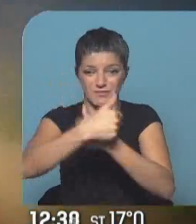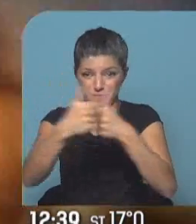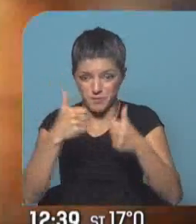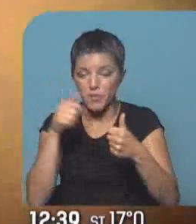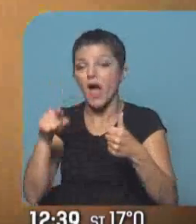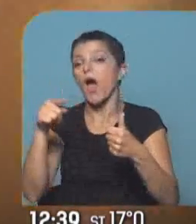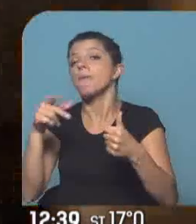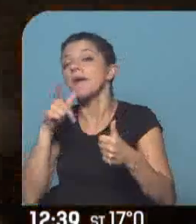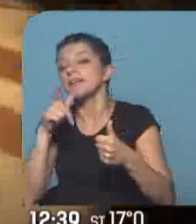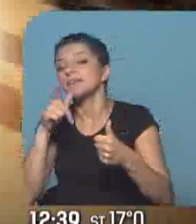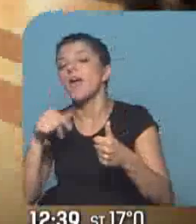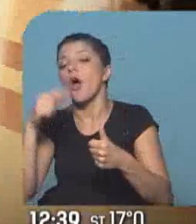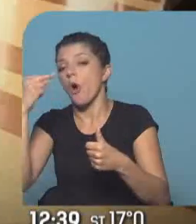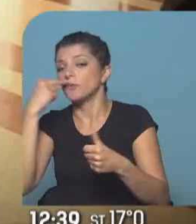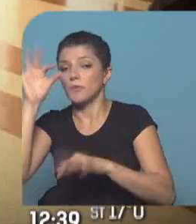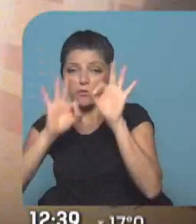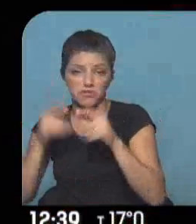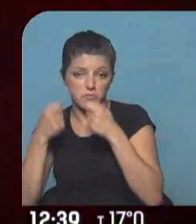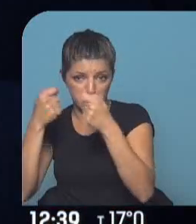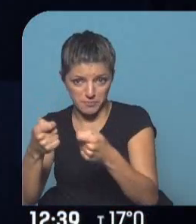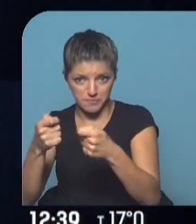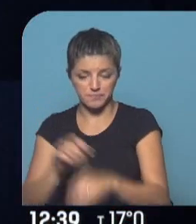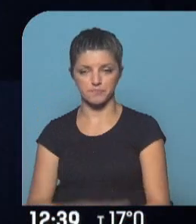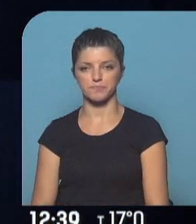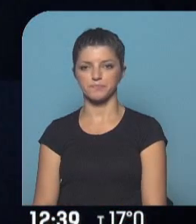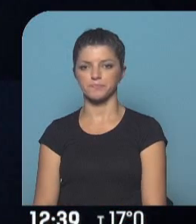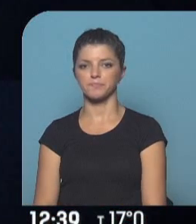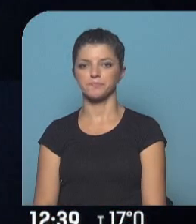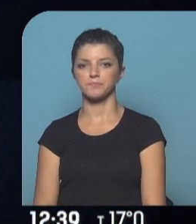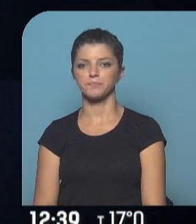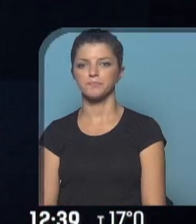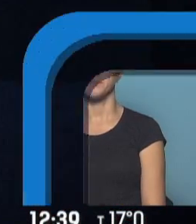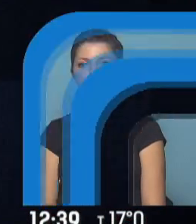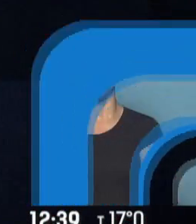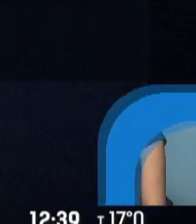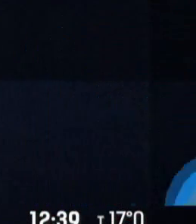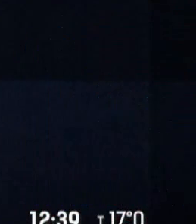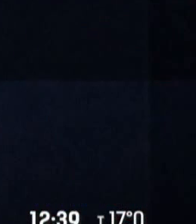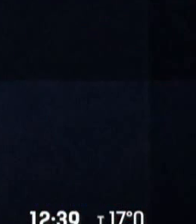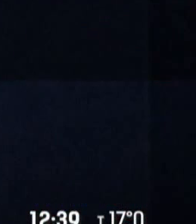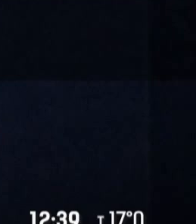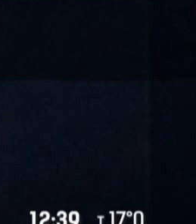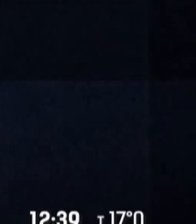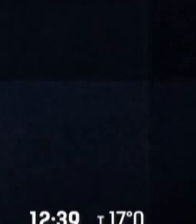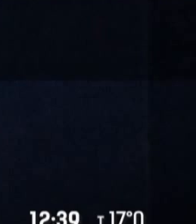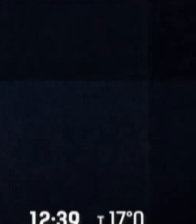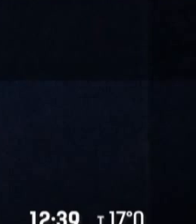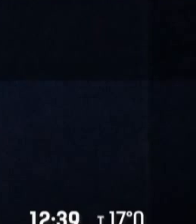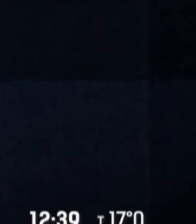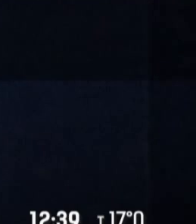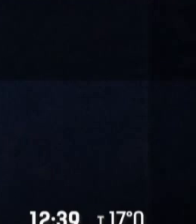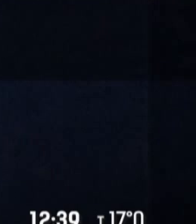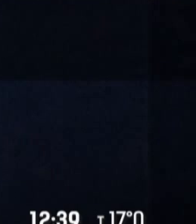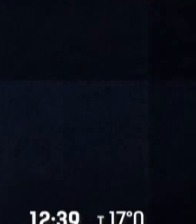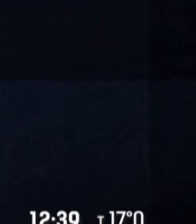un 11% de los votantes. Da stehen unsere Außengrenzen sperrangelweit offen.